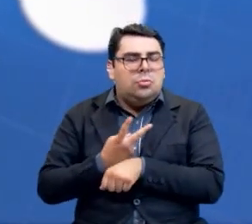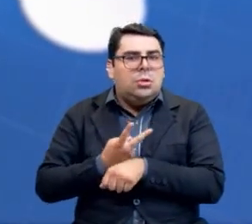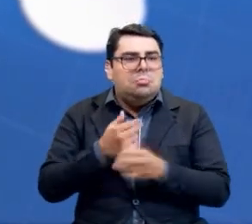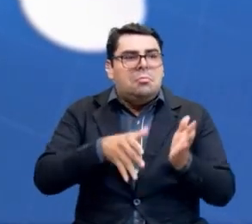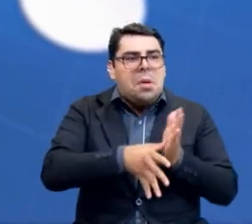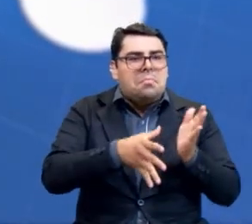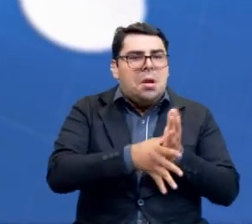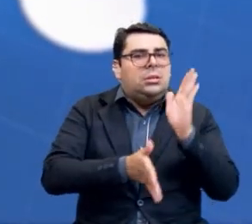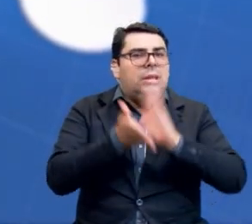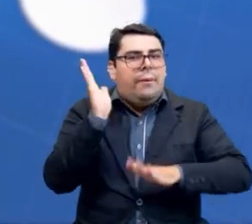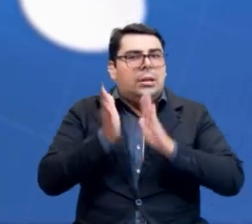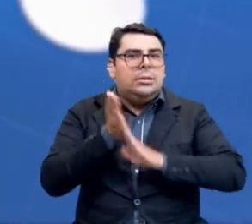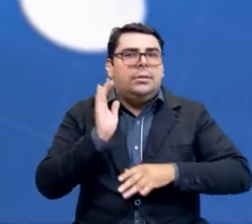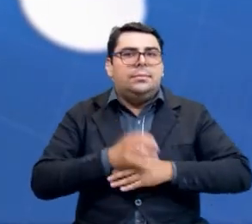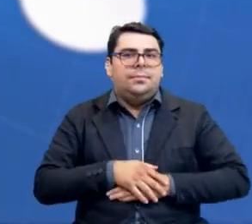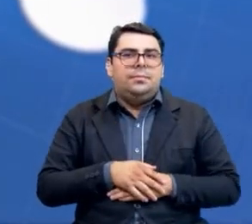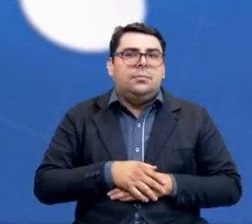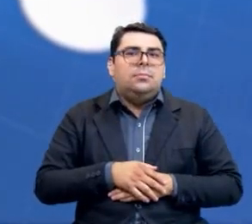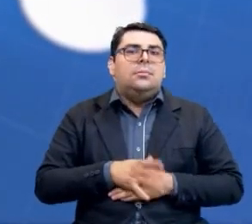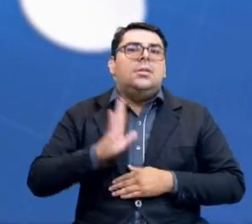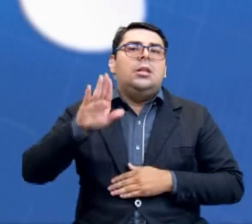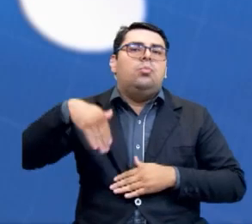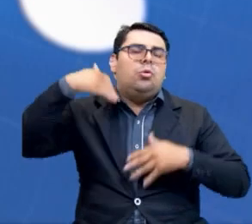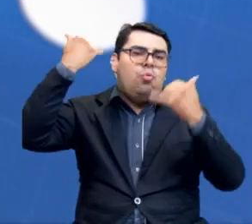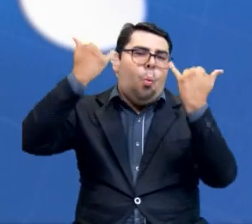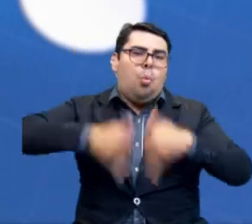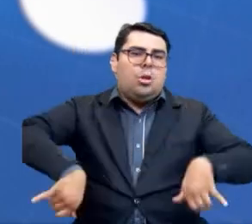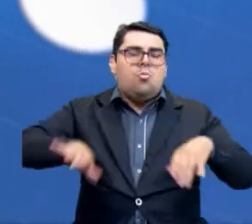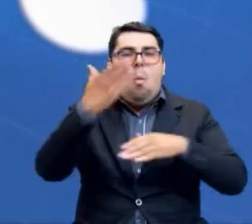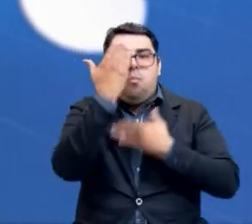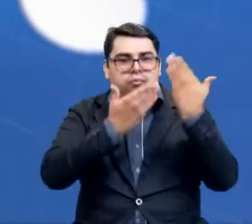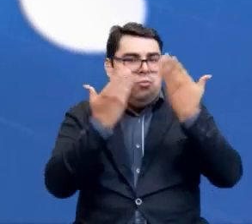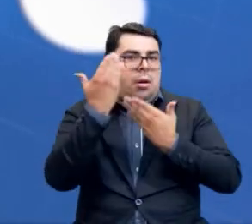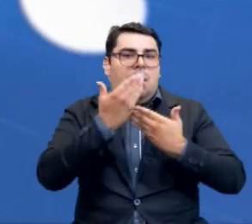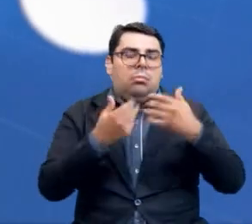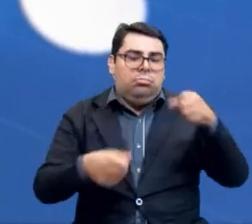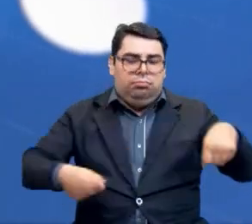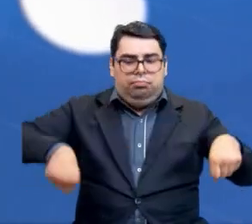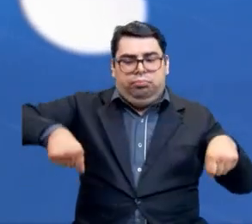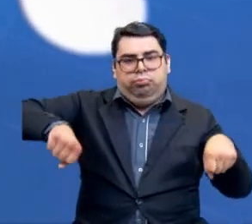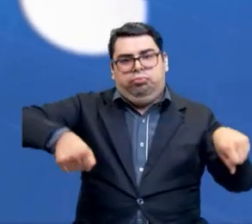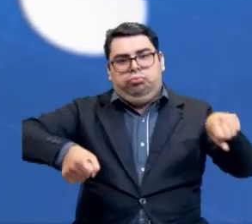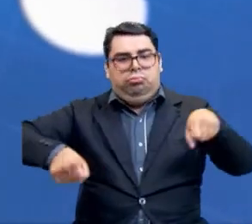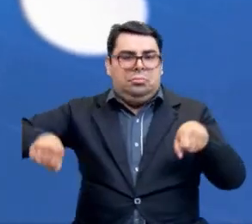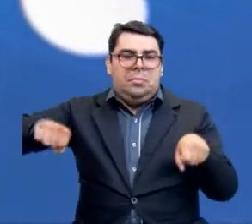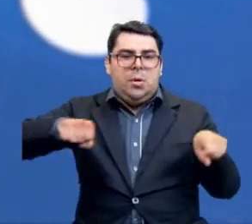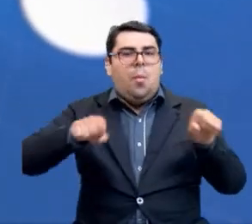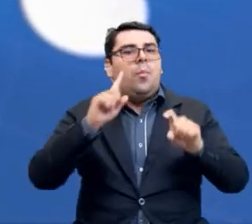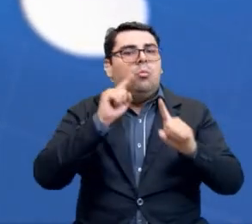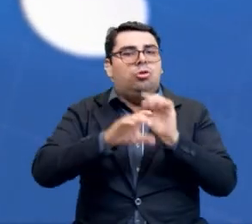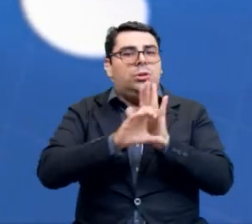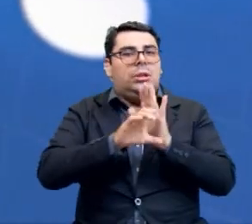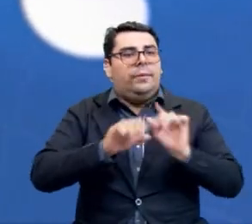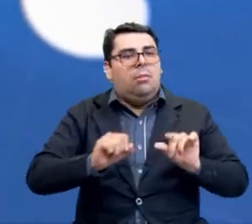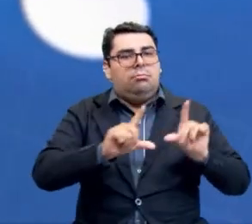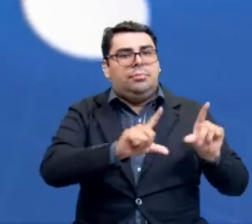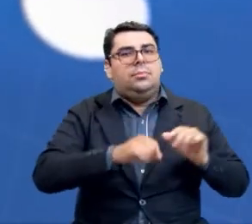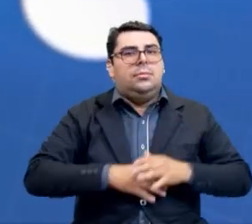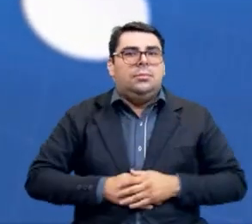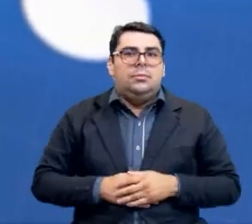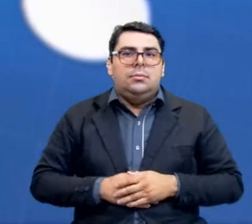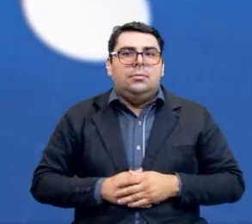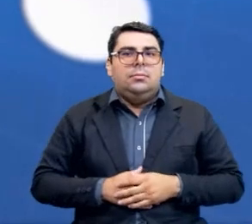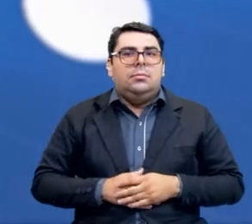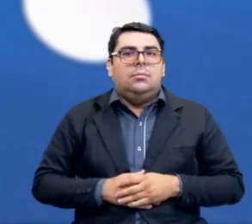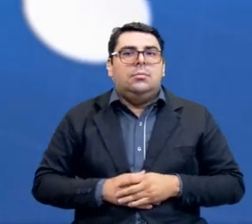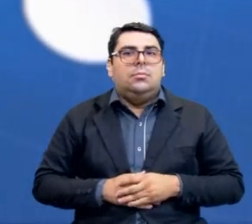huellita y se va. A lo último le van a hacer una prueba de manejo para poderla certificar. ¿Sí entiende? Pero como usted tiene un